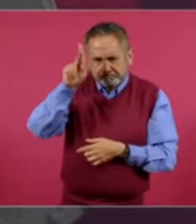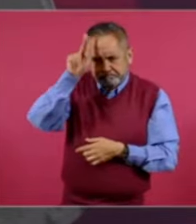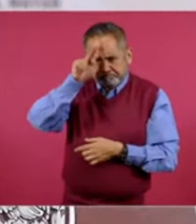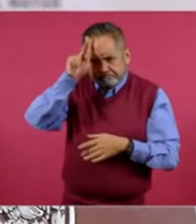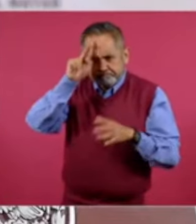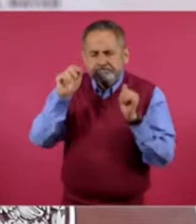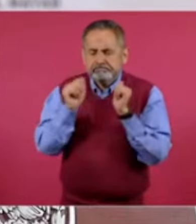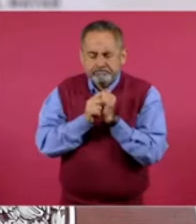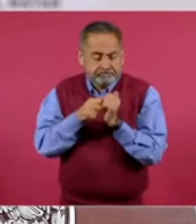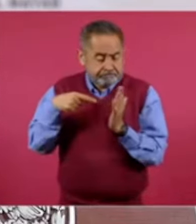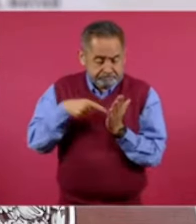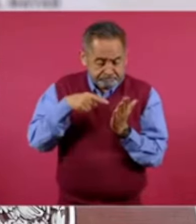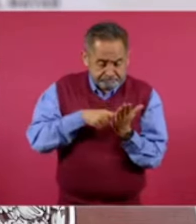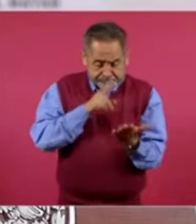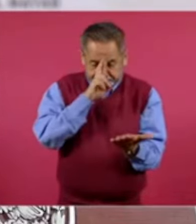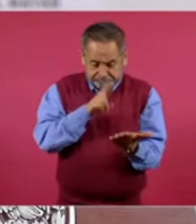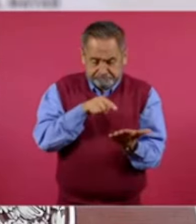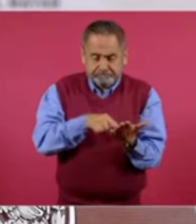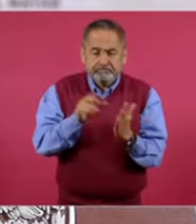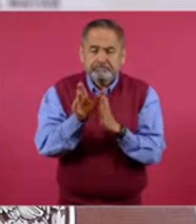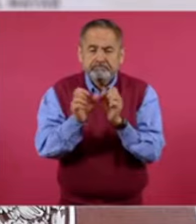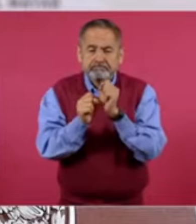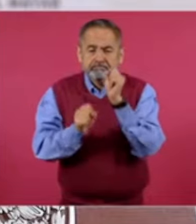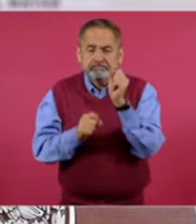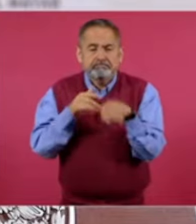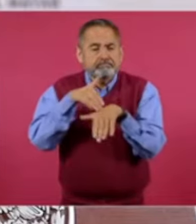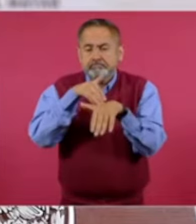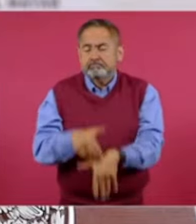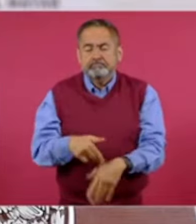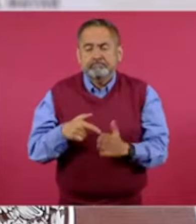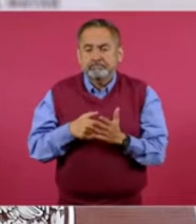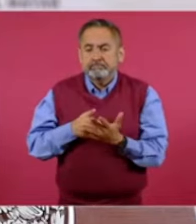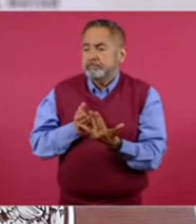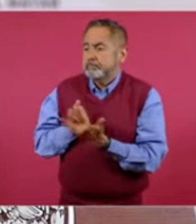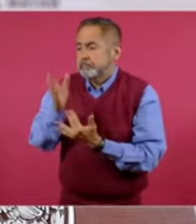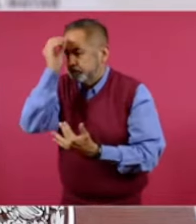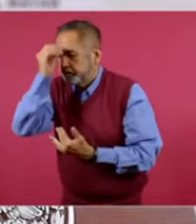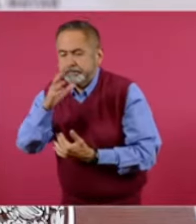repito, con apego a nuestra Constitución.